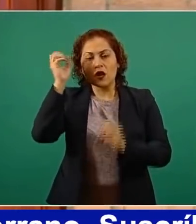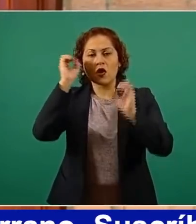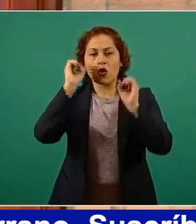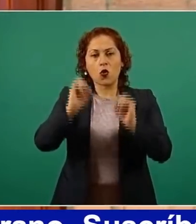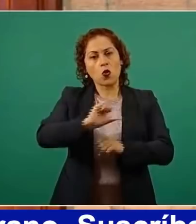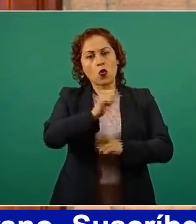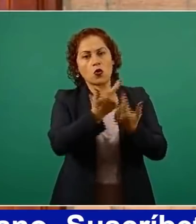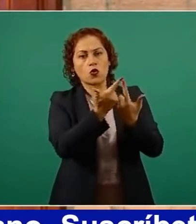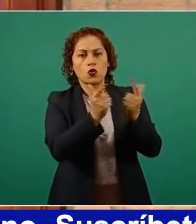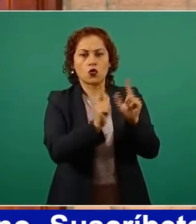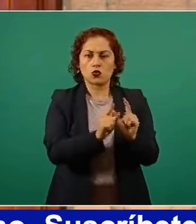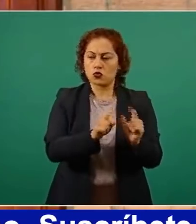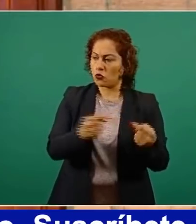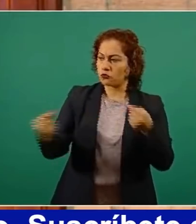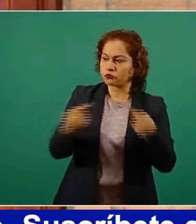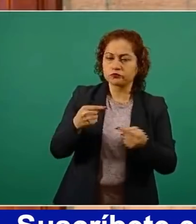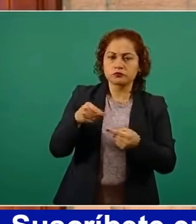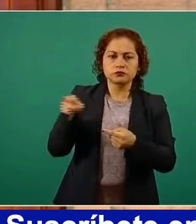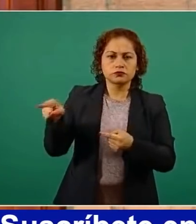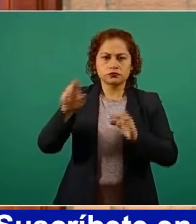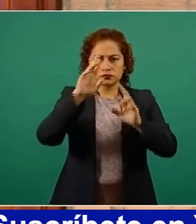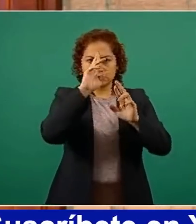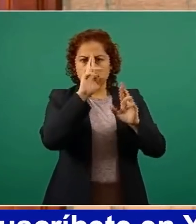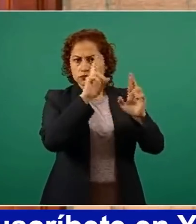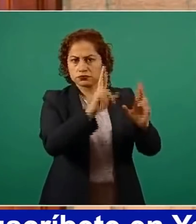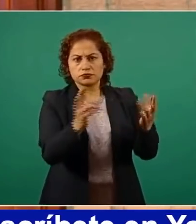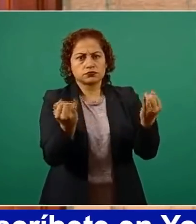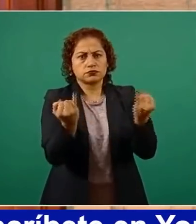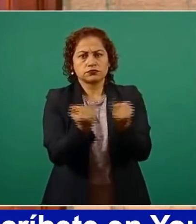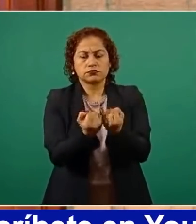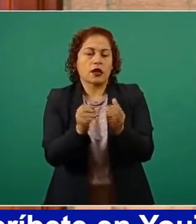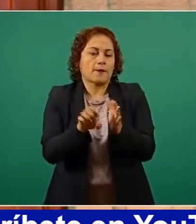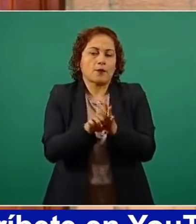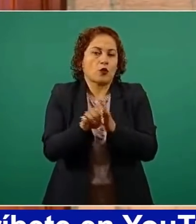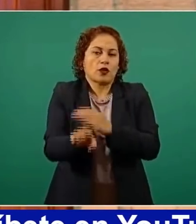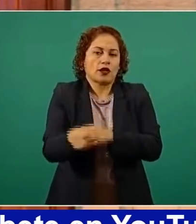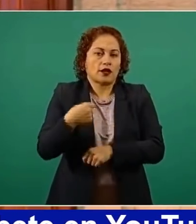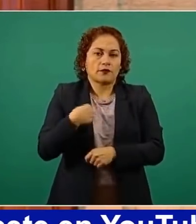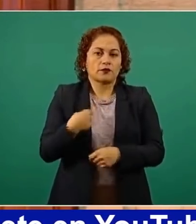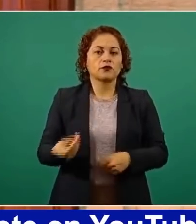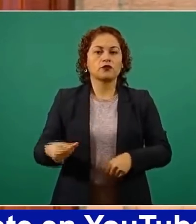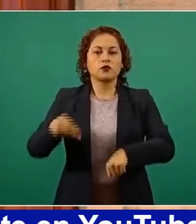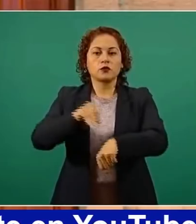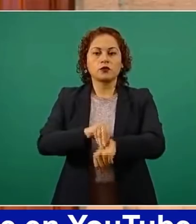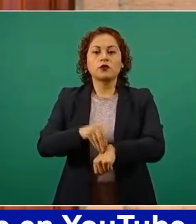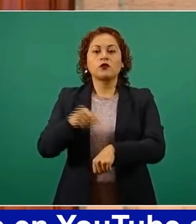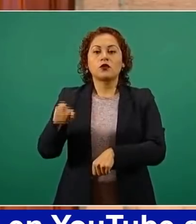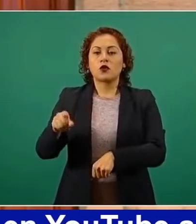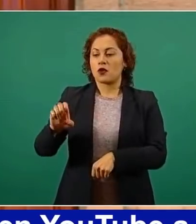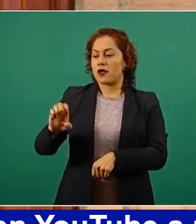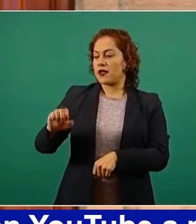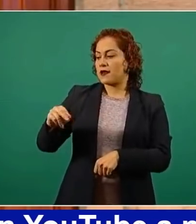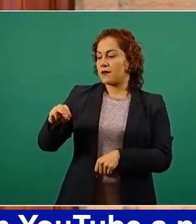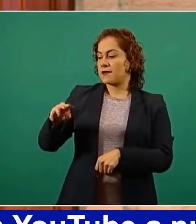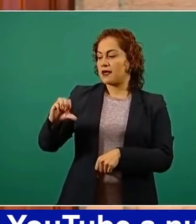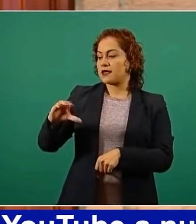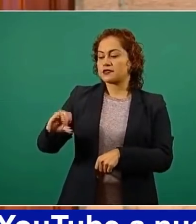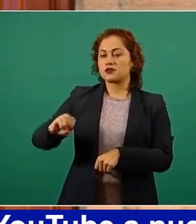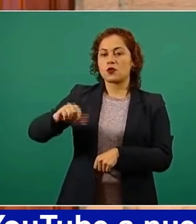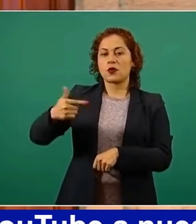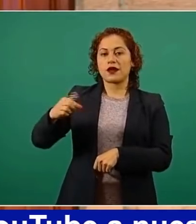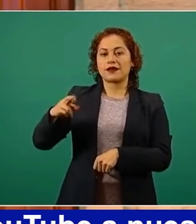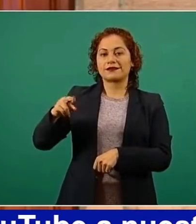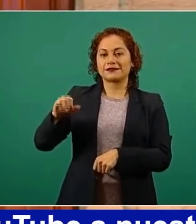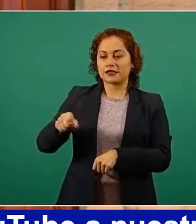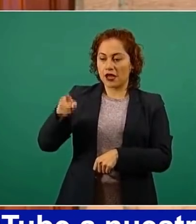su gobierno. En este aspecto destaco el caso de Nemesio García Naranjo, uno de sus